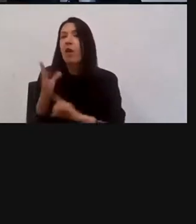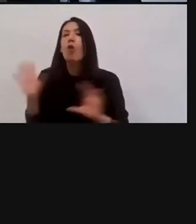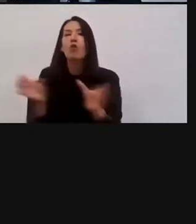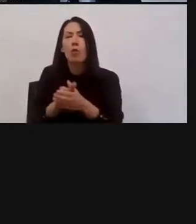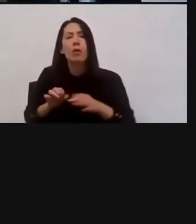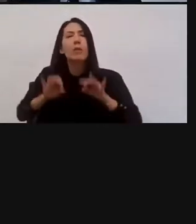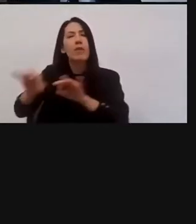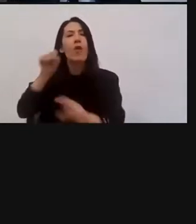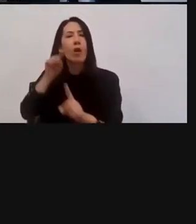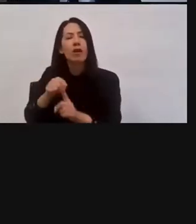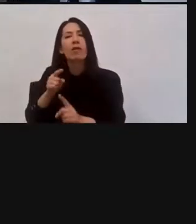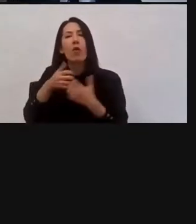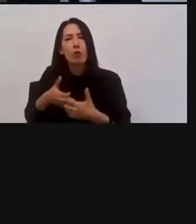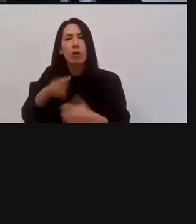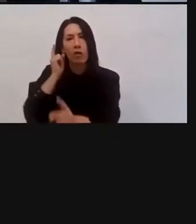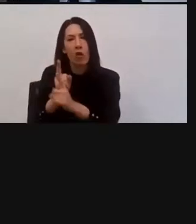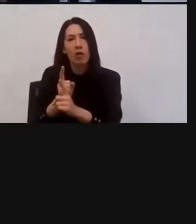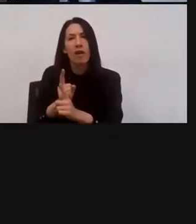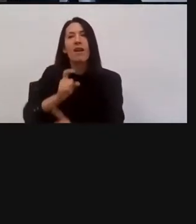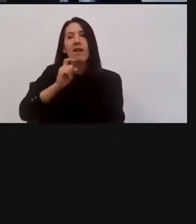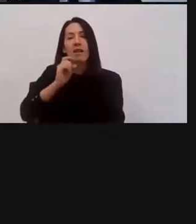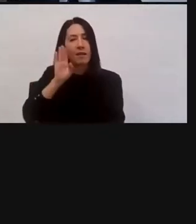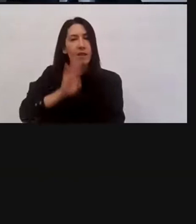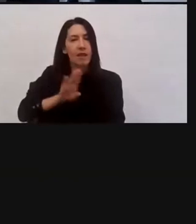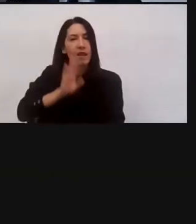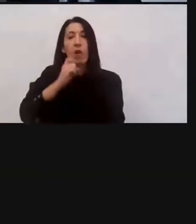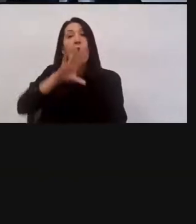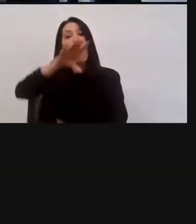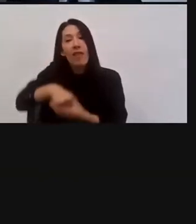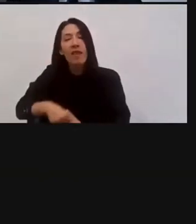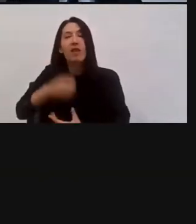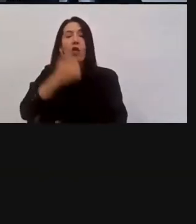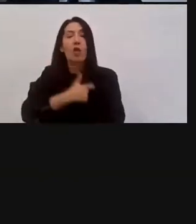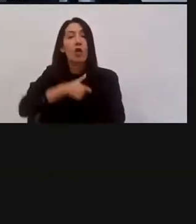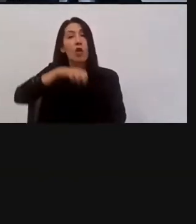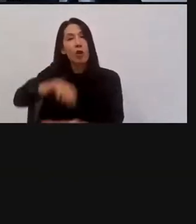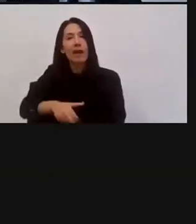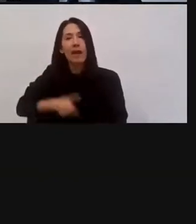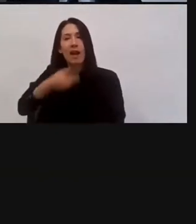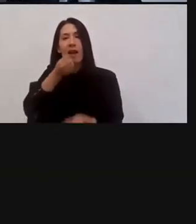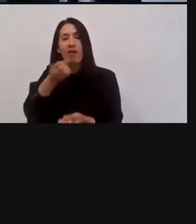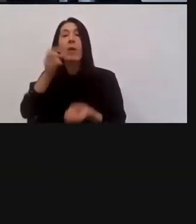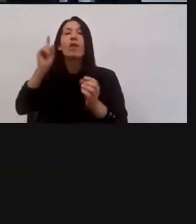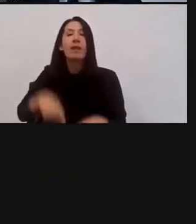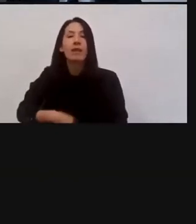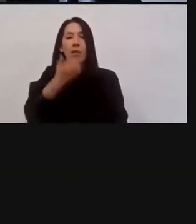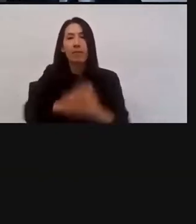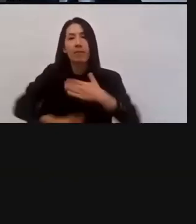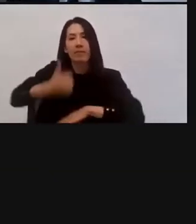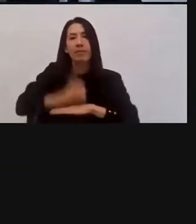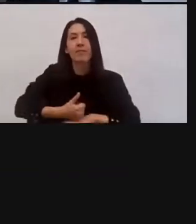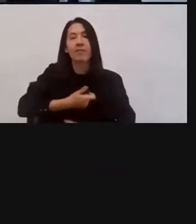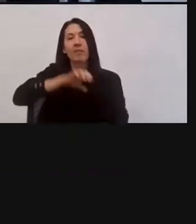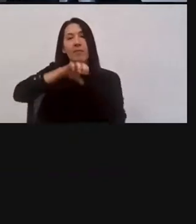específicos contra los delitos de odio dentro de la Comisaría General de Información y de las Brigadas Provinciales de Información de